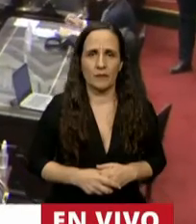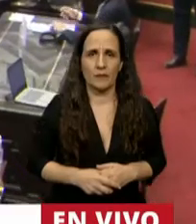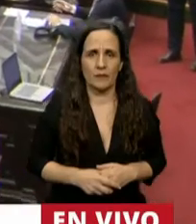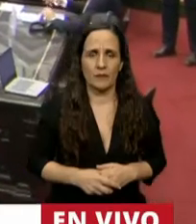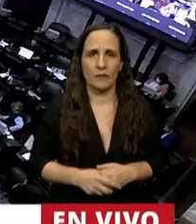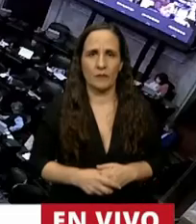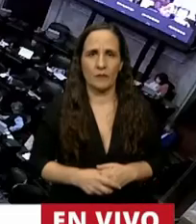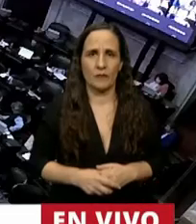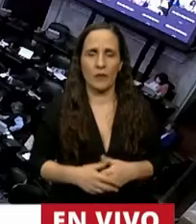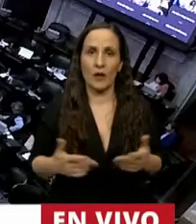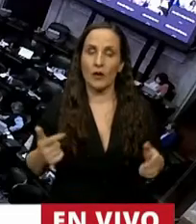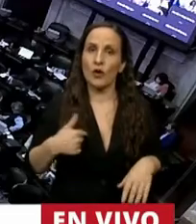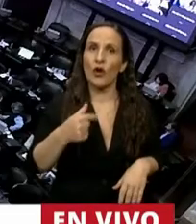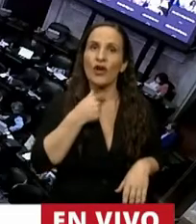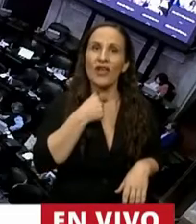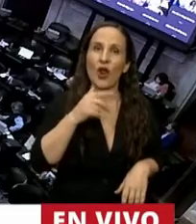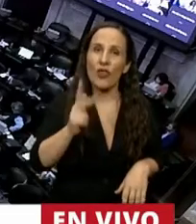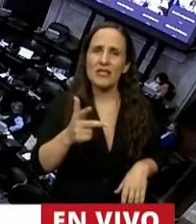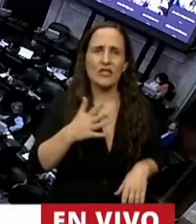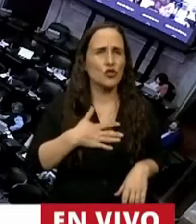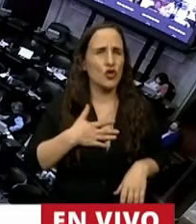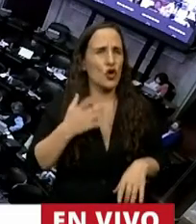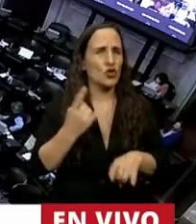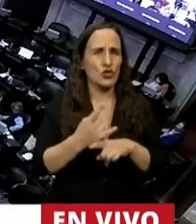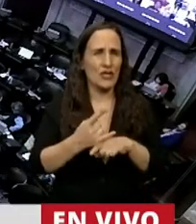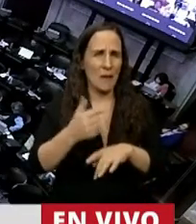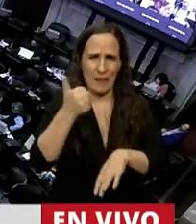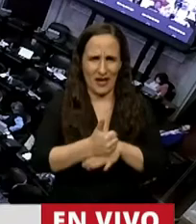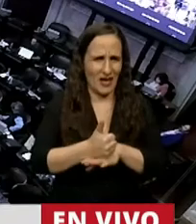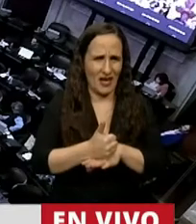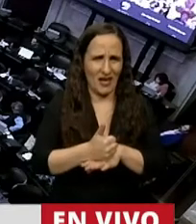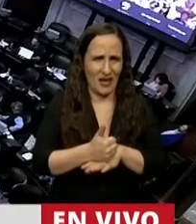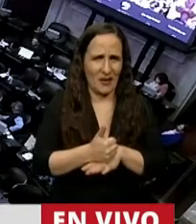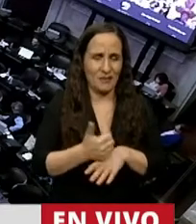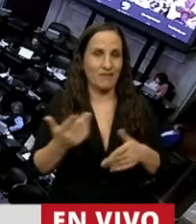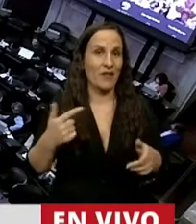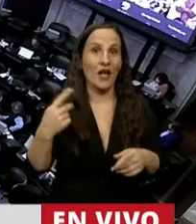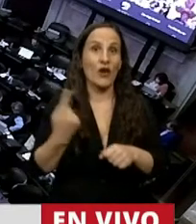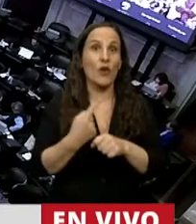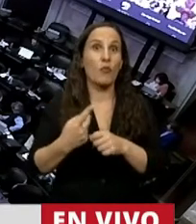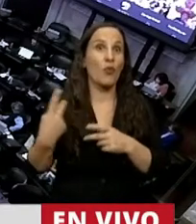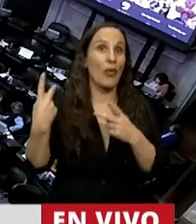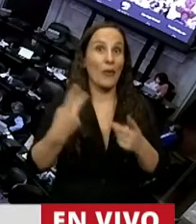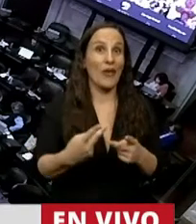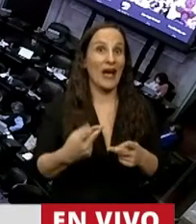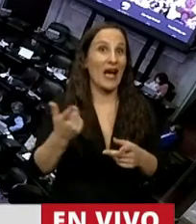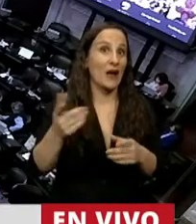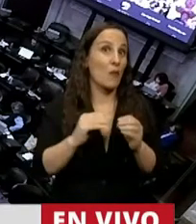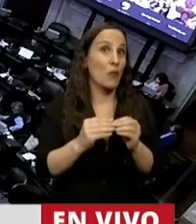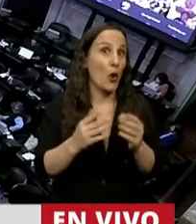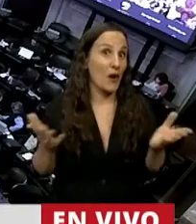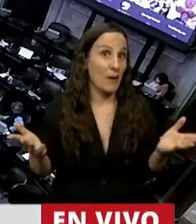¿Qué es esto? Quiero decirle que yo siempre estoy presente a los colegas, solamente que no pude viajar en esta oportunidad por un